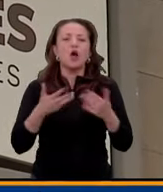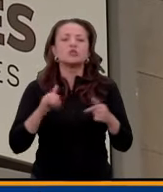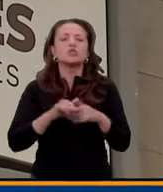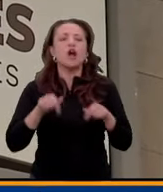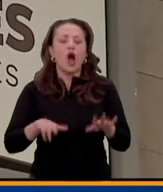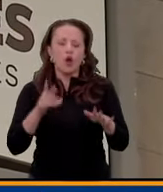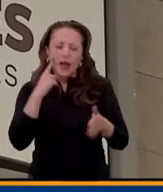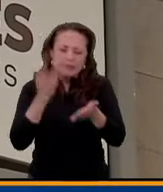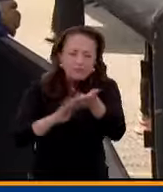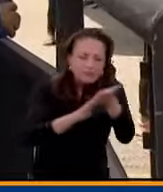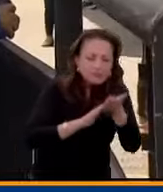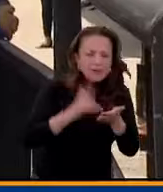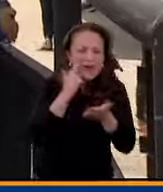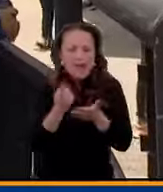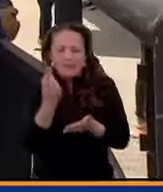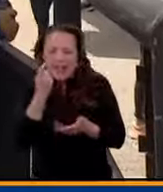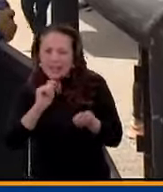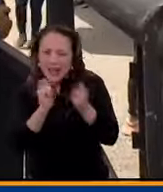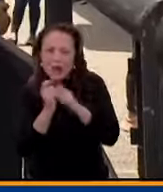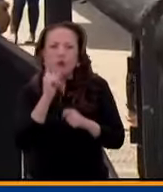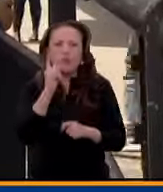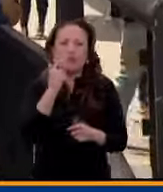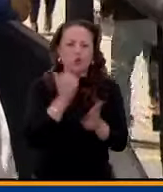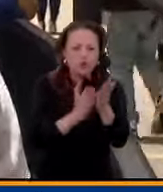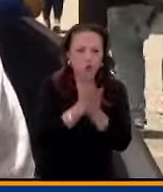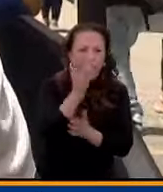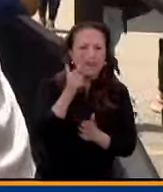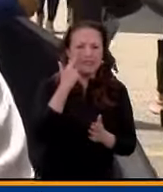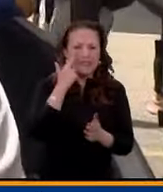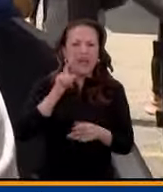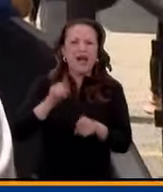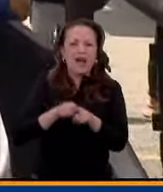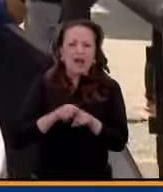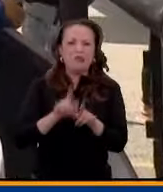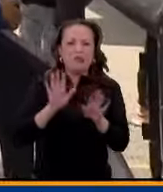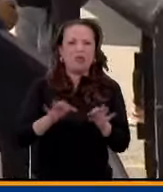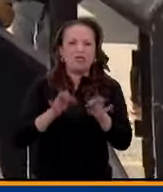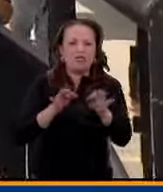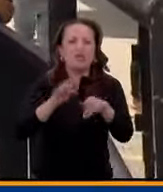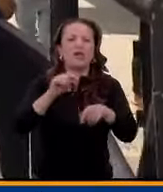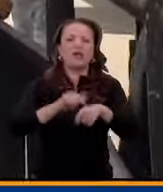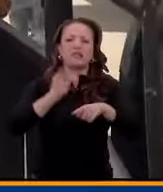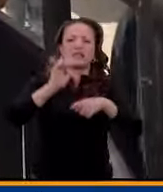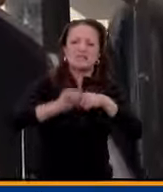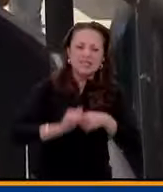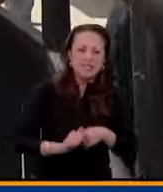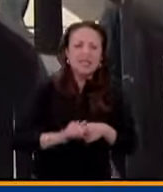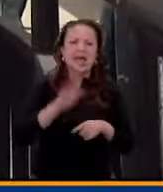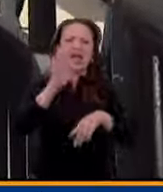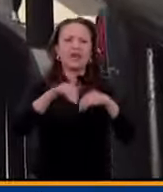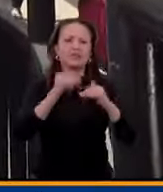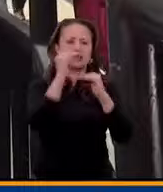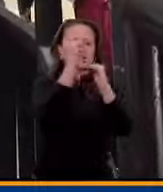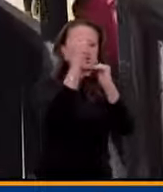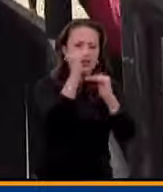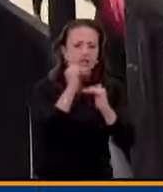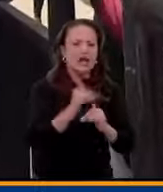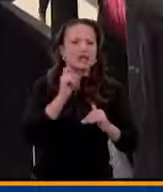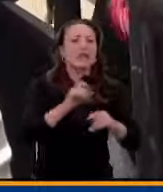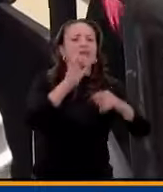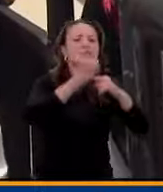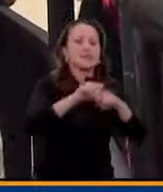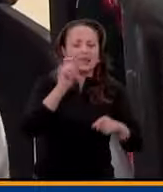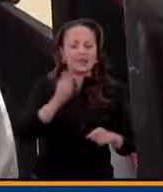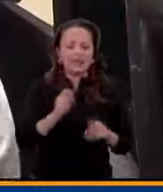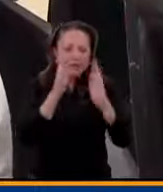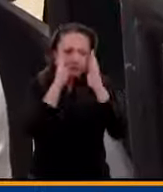¿Por qué? Porque es que todavía está un poco demorada las citas y está en unas horas pico el pedir las citas, entonces toca estar muy